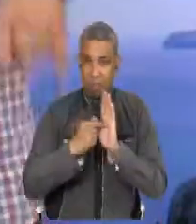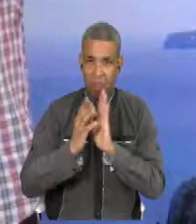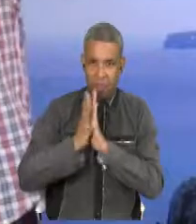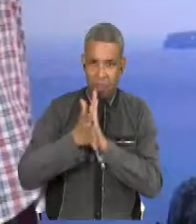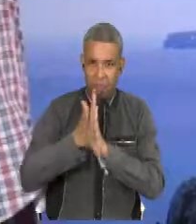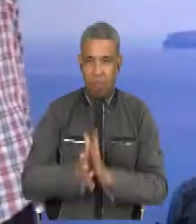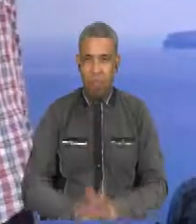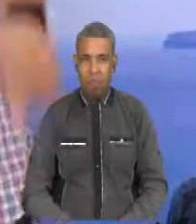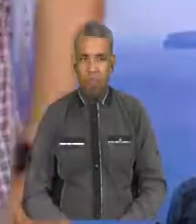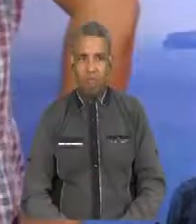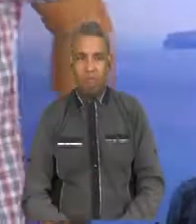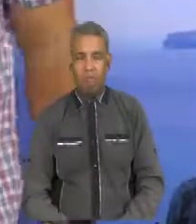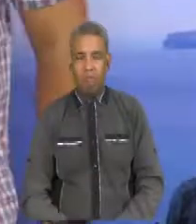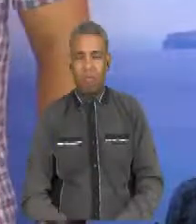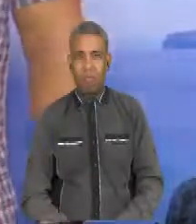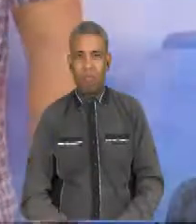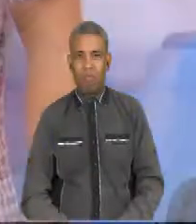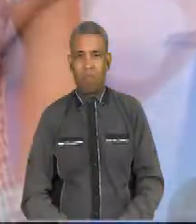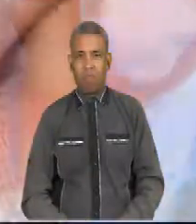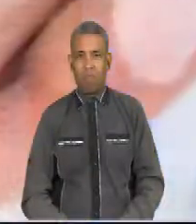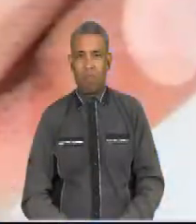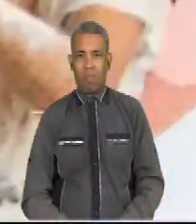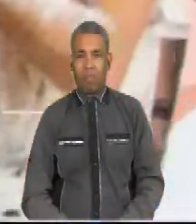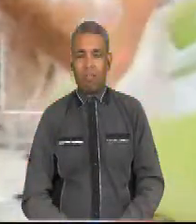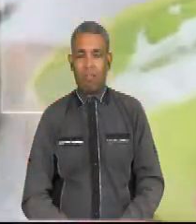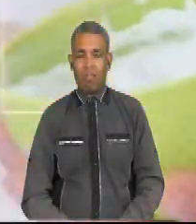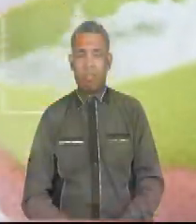musical de hoy. Ya tú sabes.